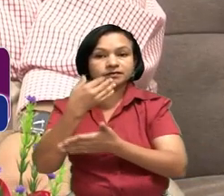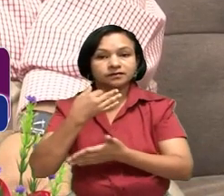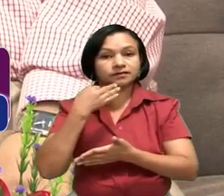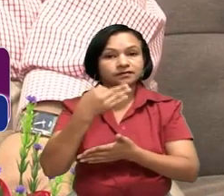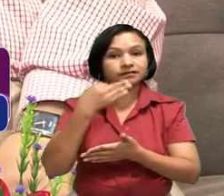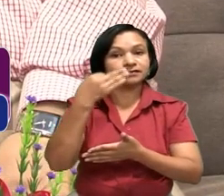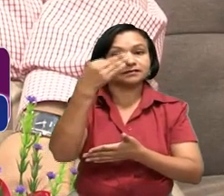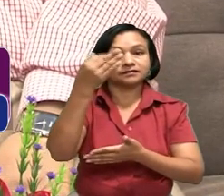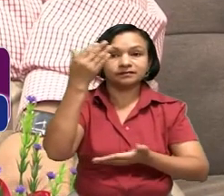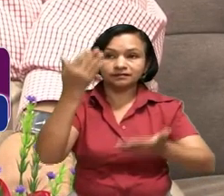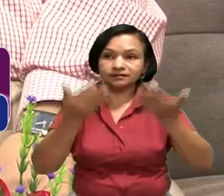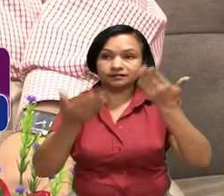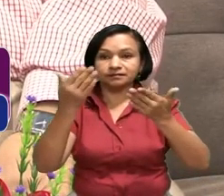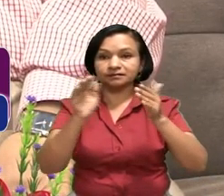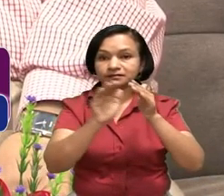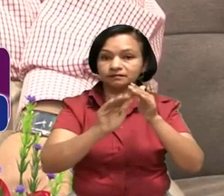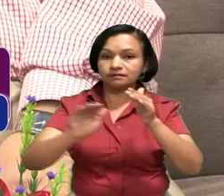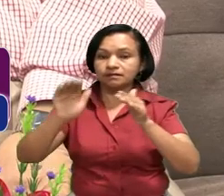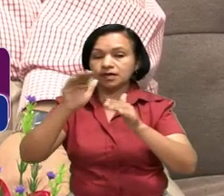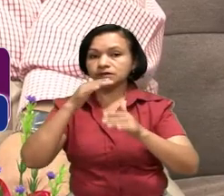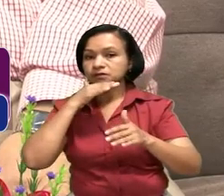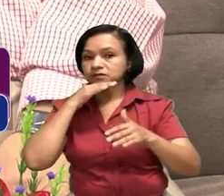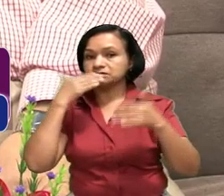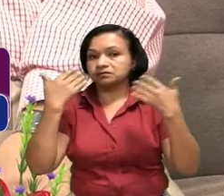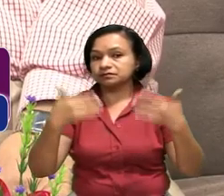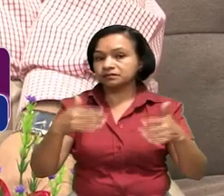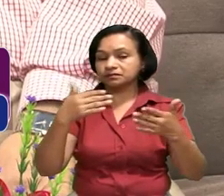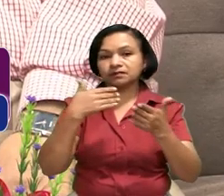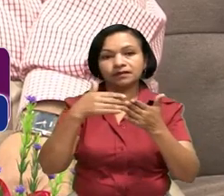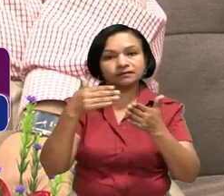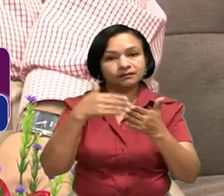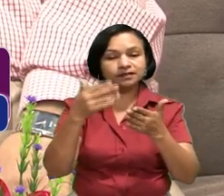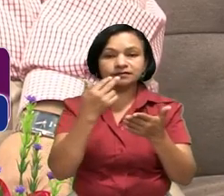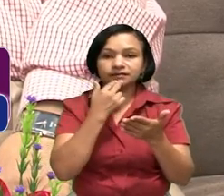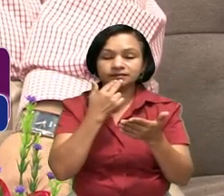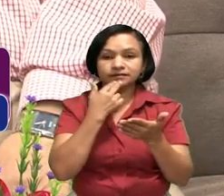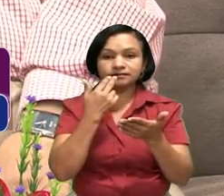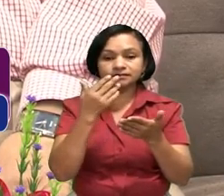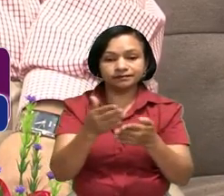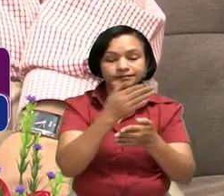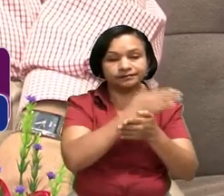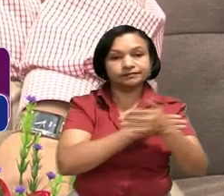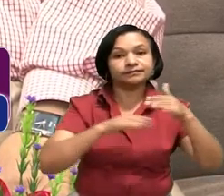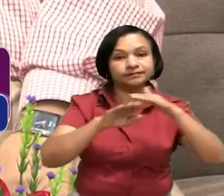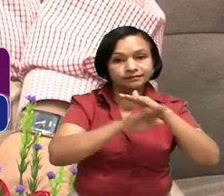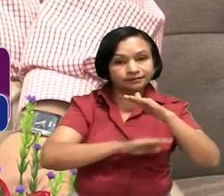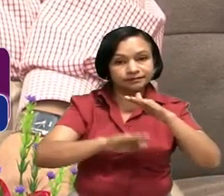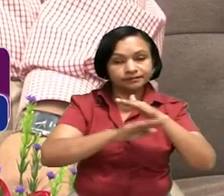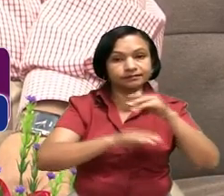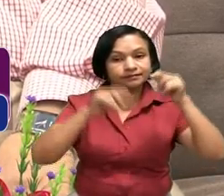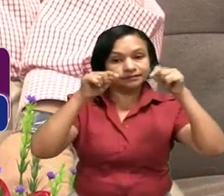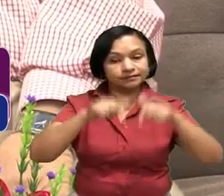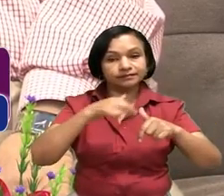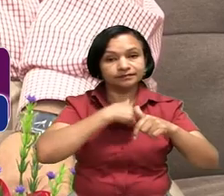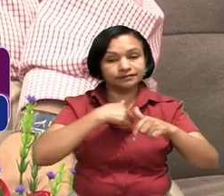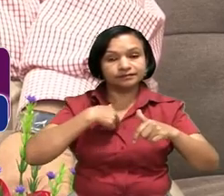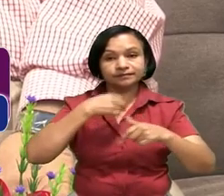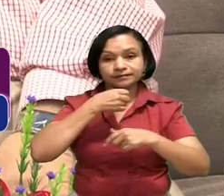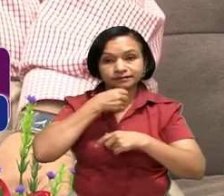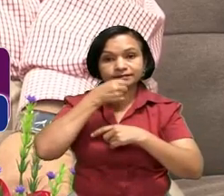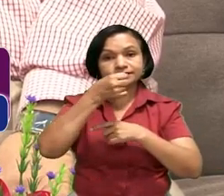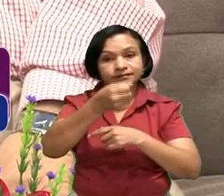va a ser mucho más complicado a lo mejor más fácil pero si no tenemos el conocimiento básico hoy para hacerlo siendo periodista